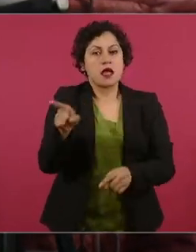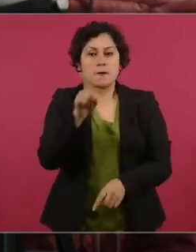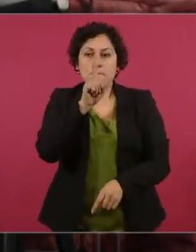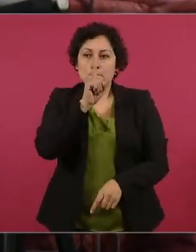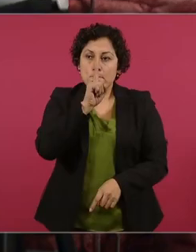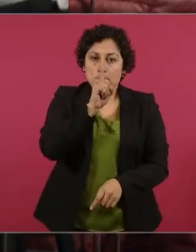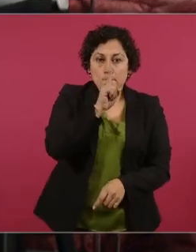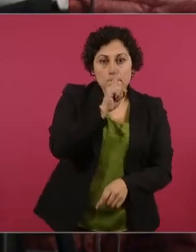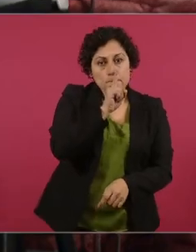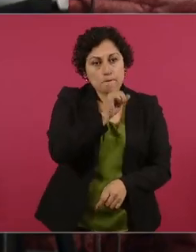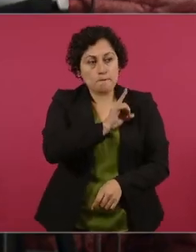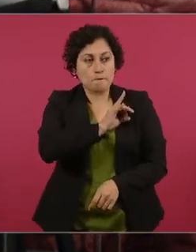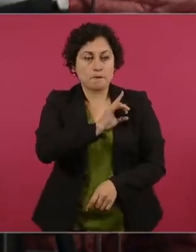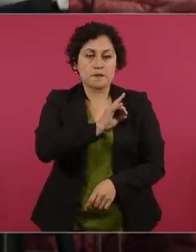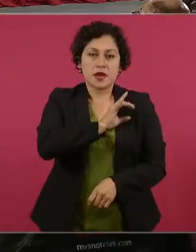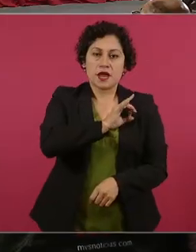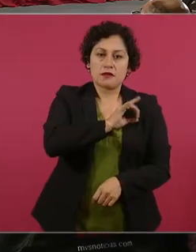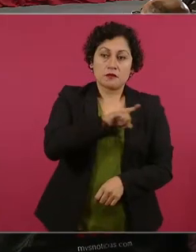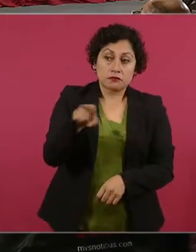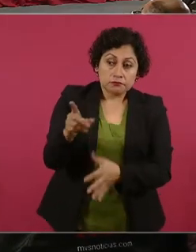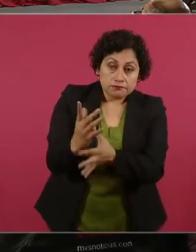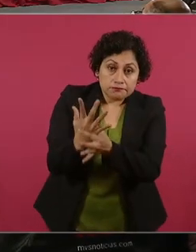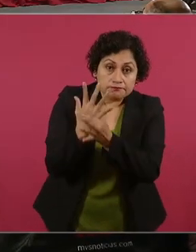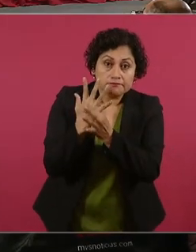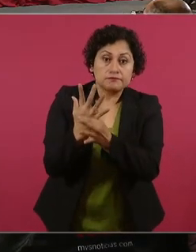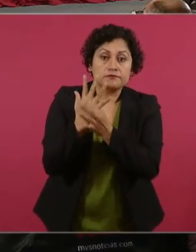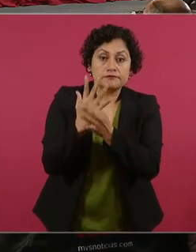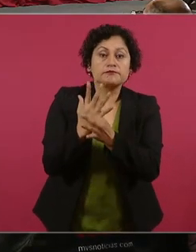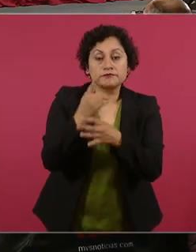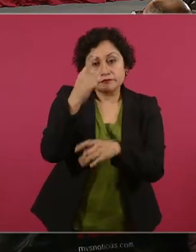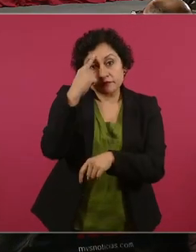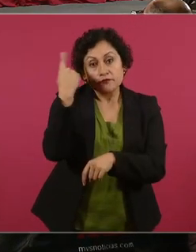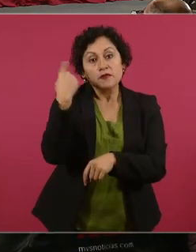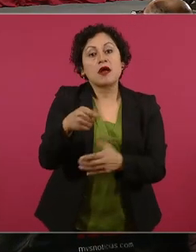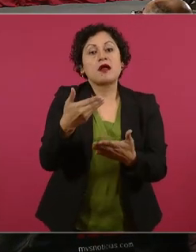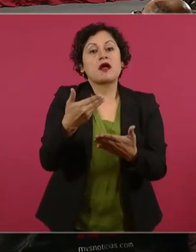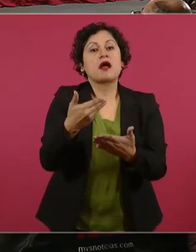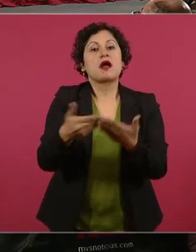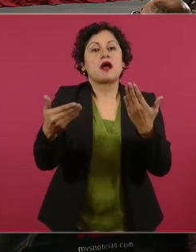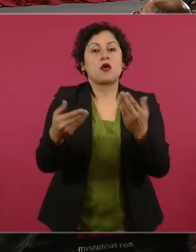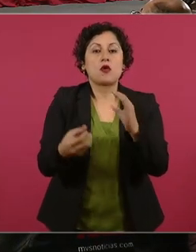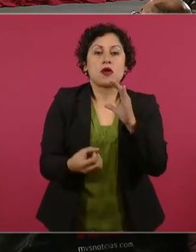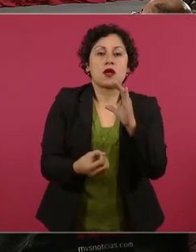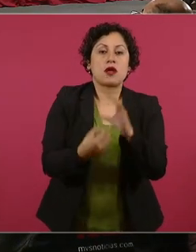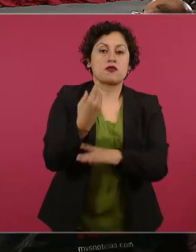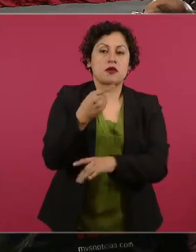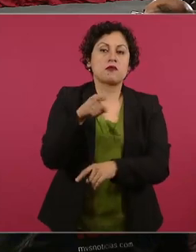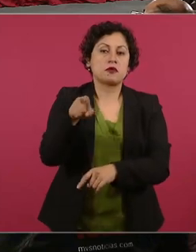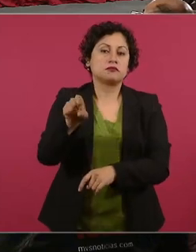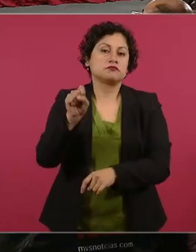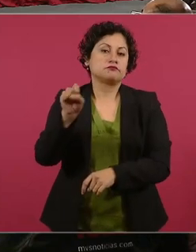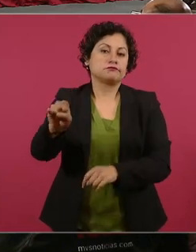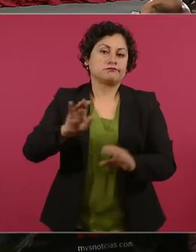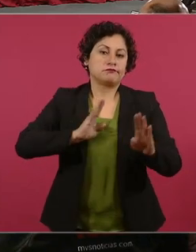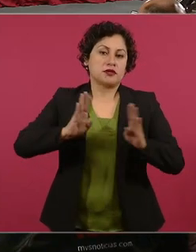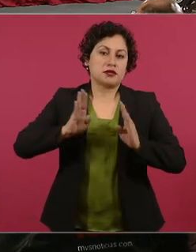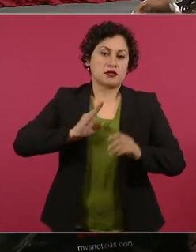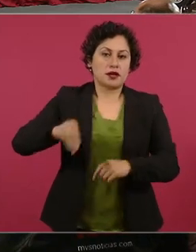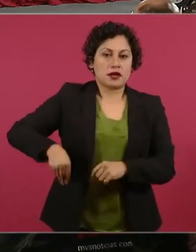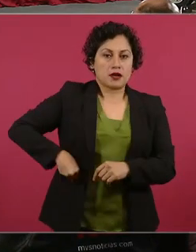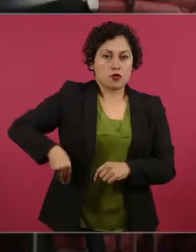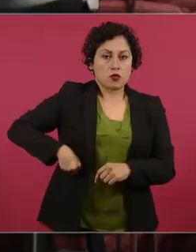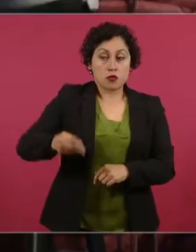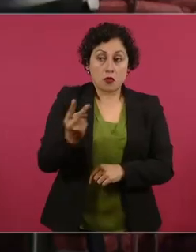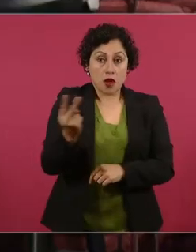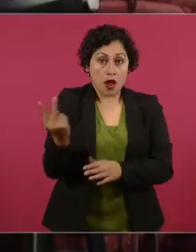temor, por miedo a dar ese tipo de declaraciones para que se pueda integrar estas nuevas acusaciones en contra de los militares. Entre las situaciones que